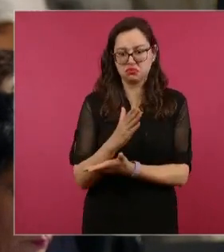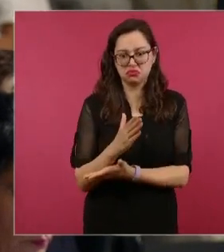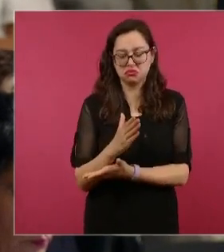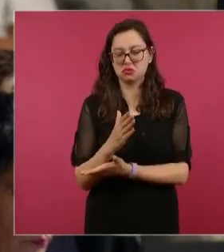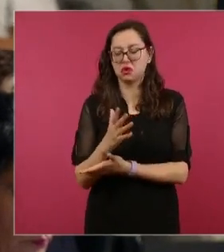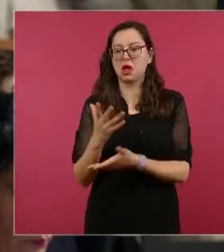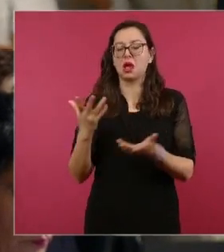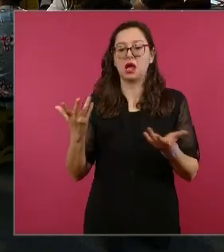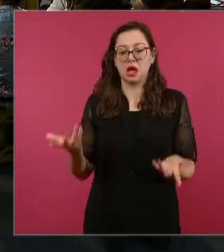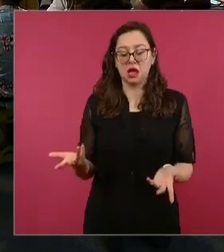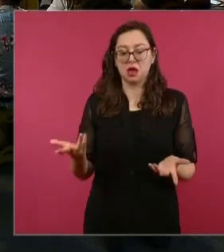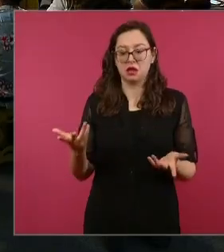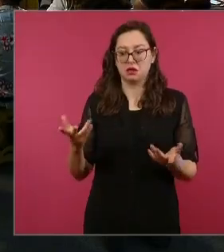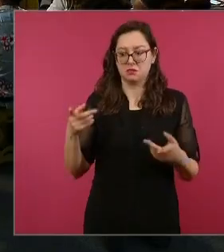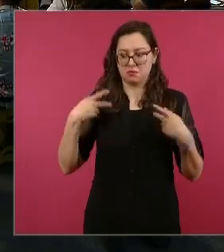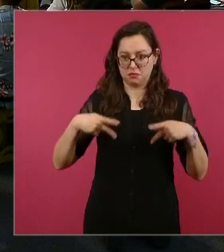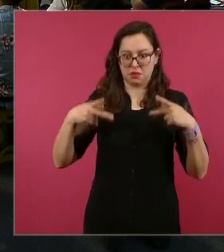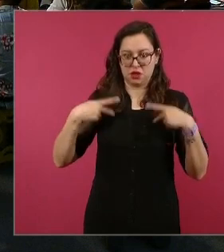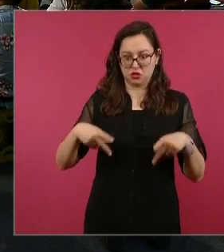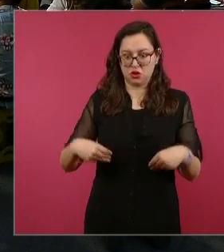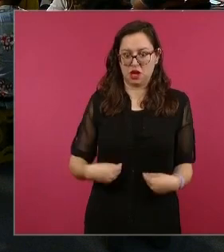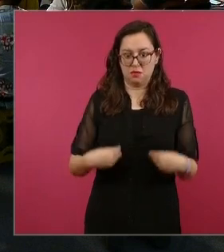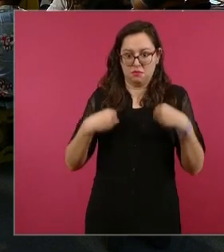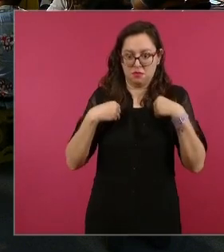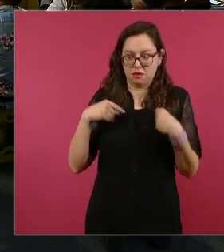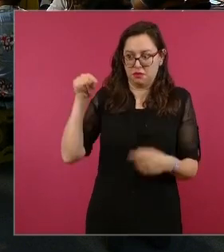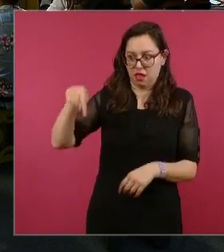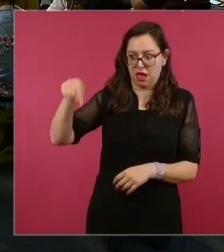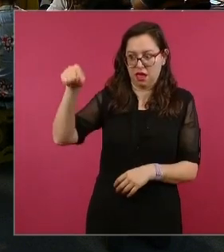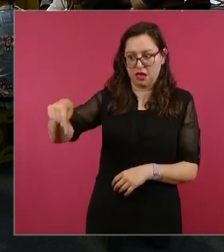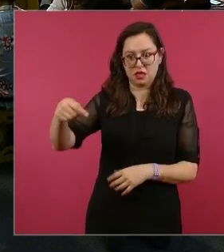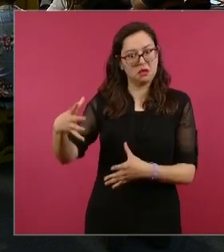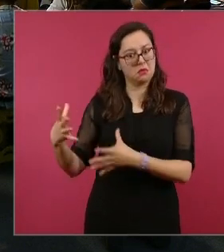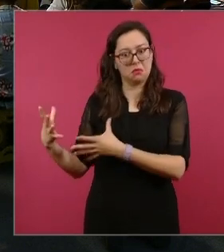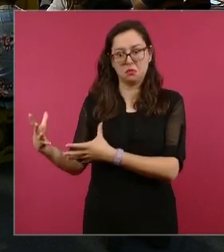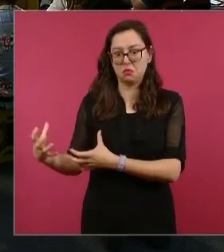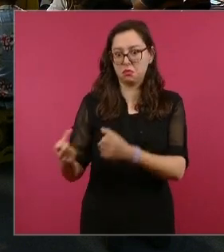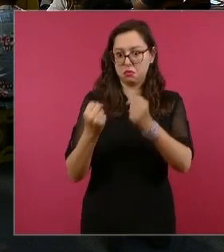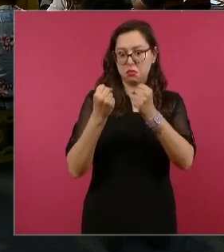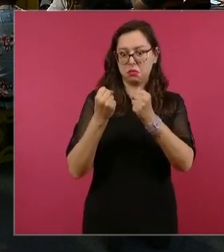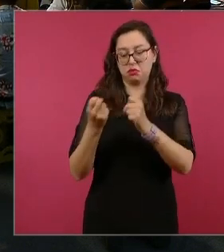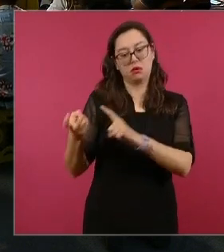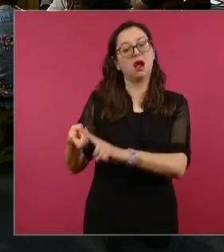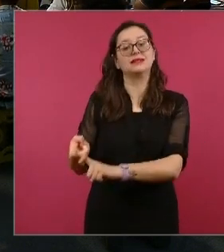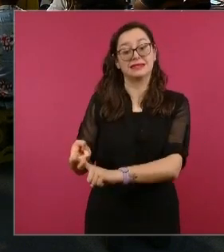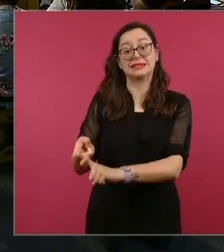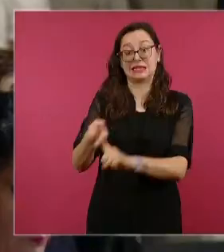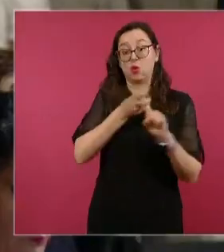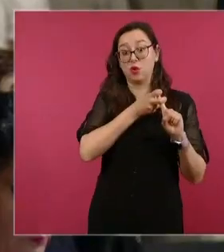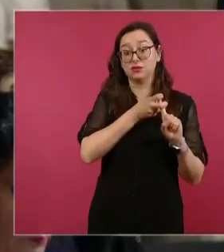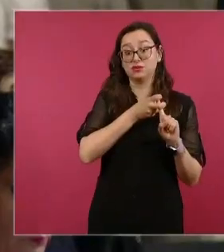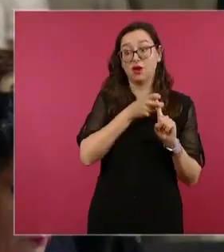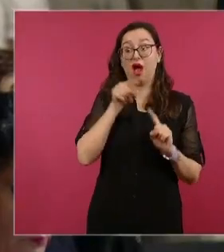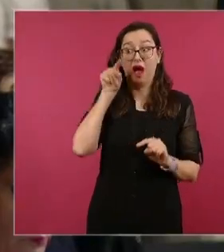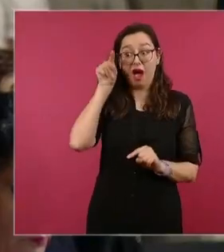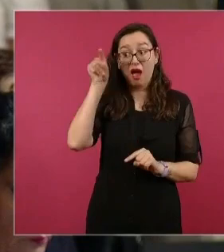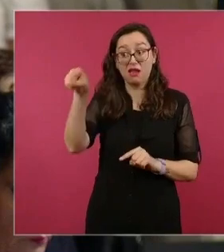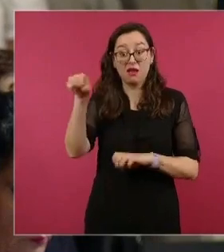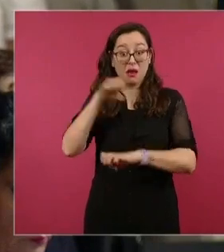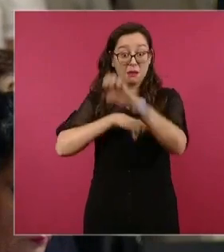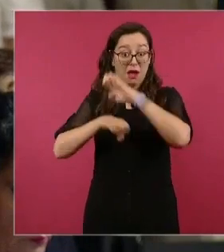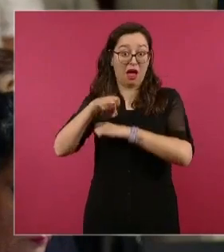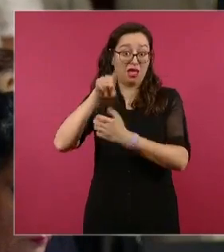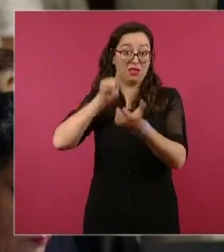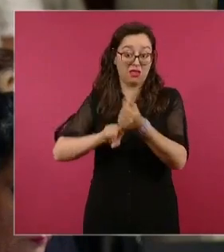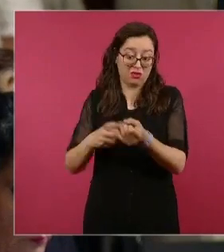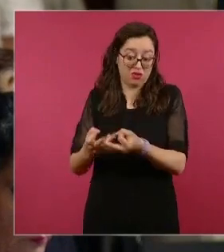suelo mexicano en ese momento, y que ese es el fundamento que hay para esta denuncia penal. Saber, presidente, qué opinión le